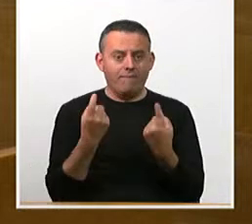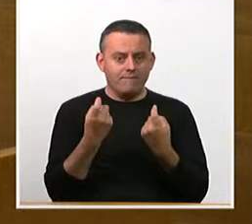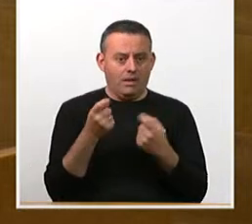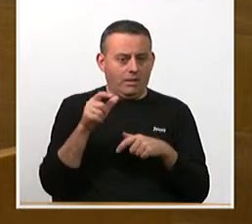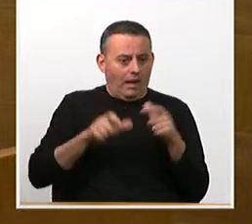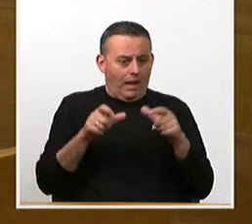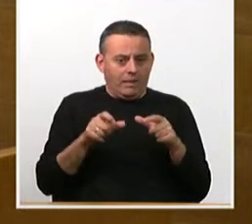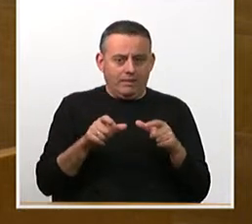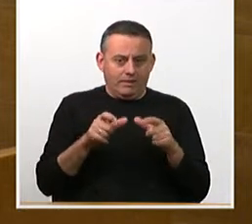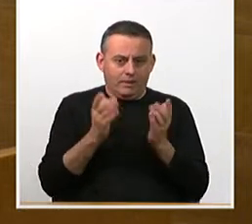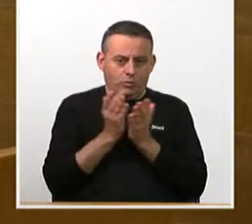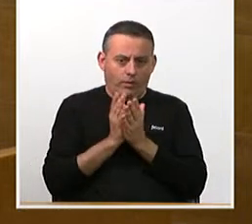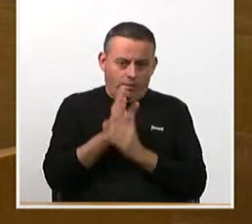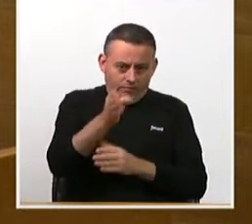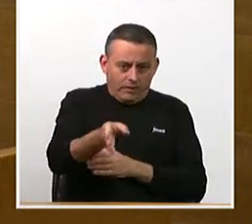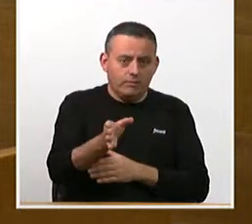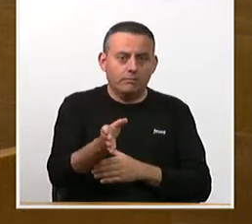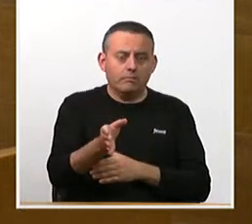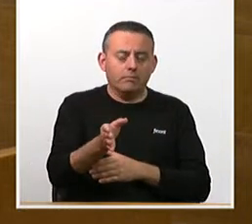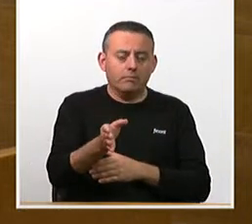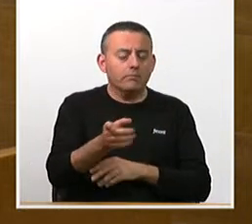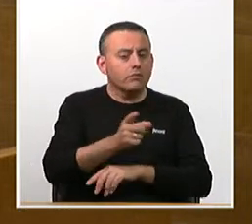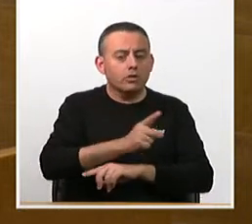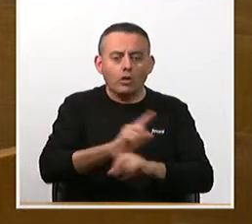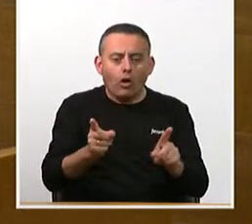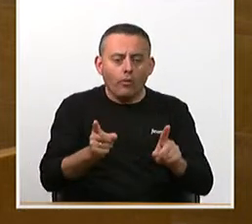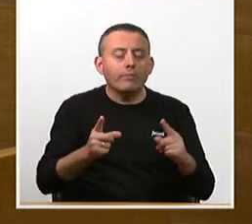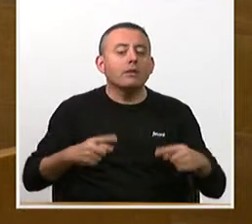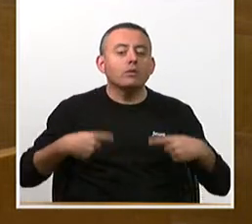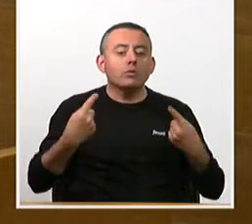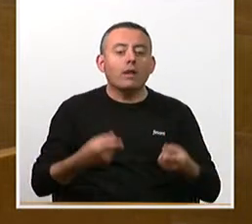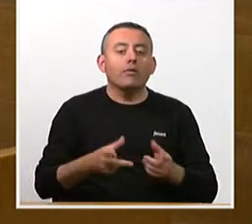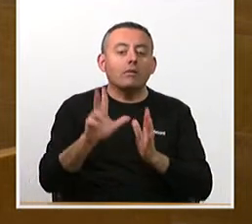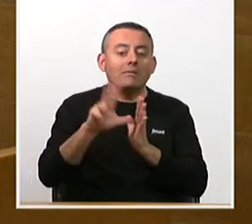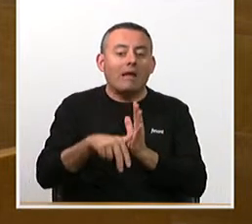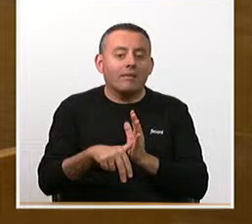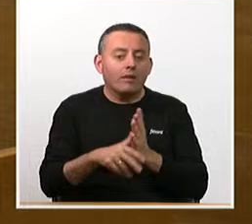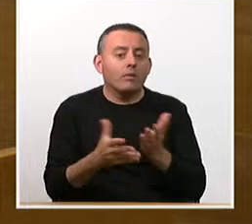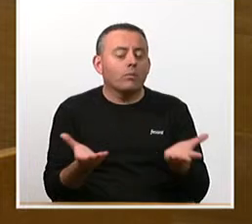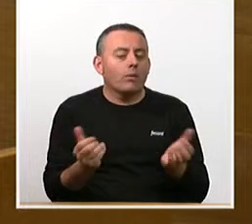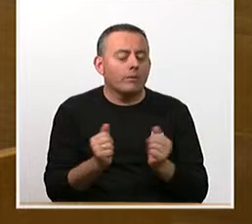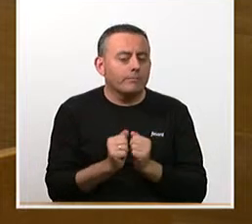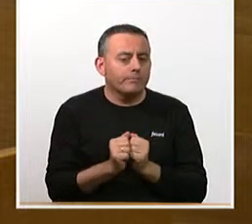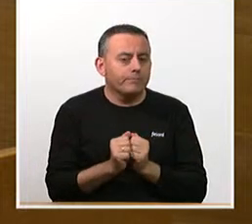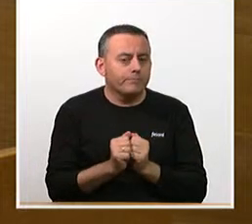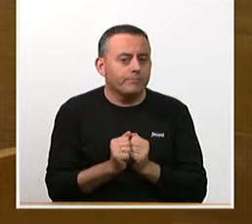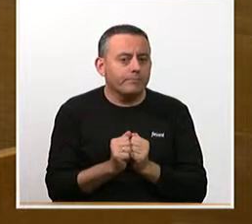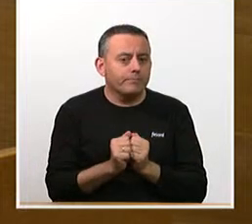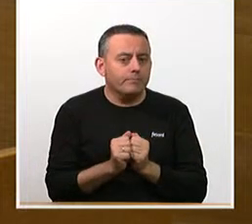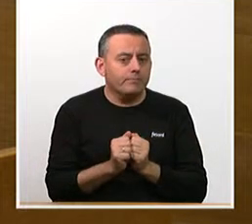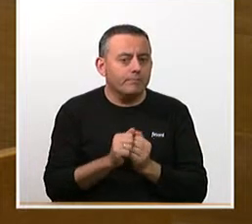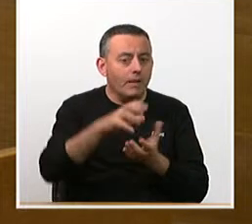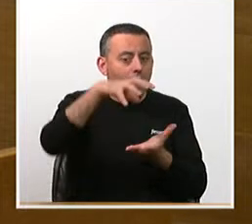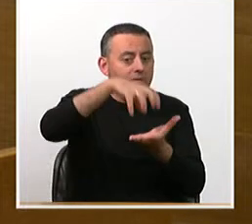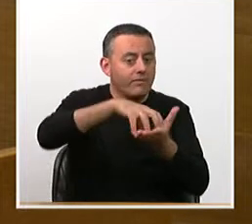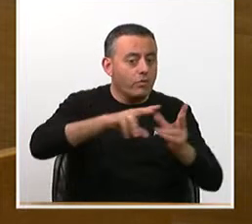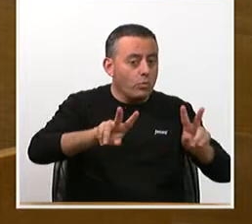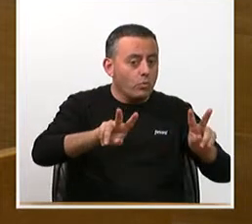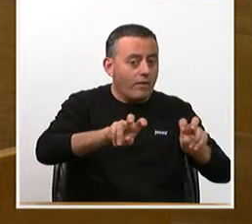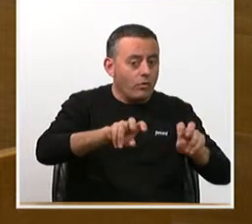supos retardar proyect de rehabilitación y construcción sa qui son